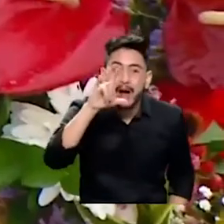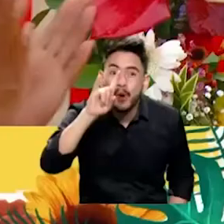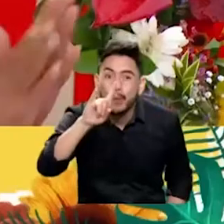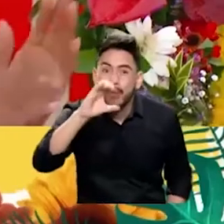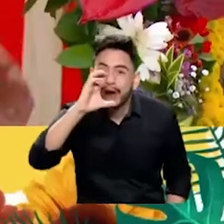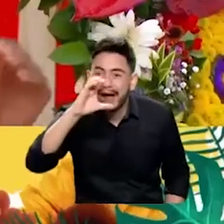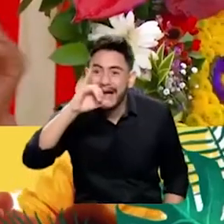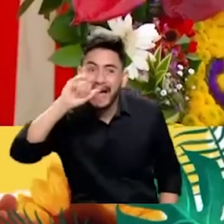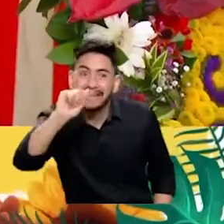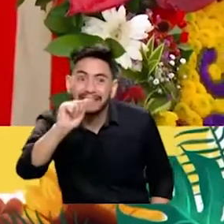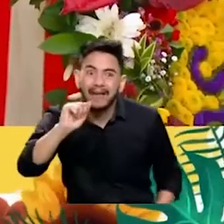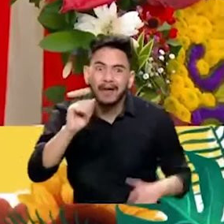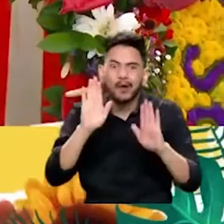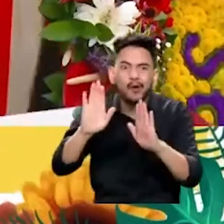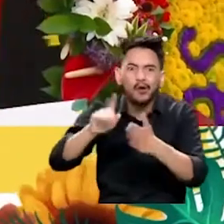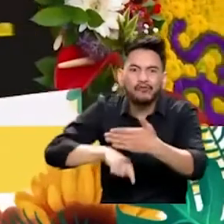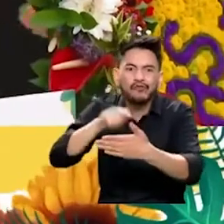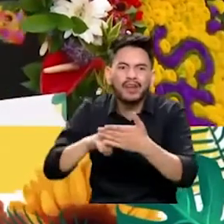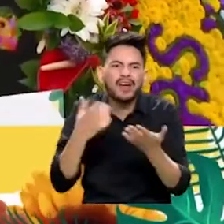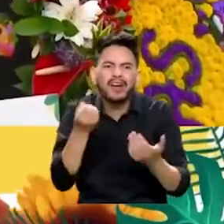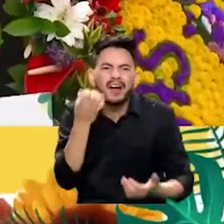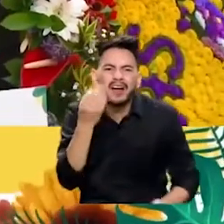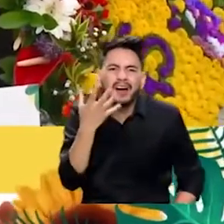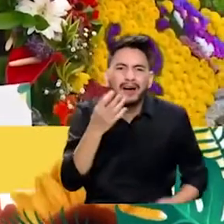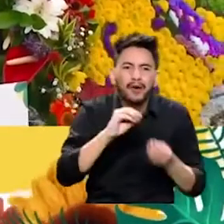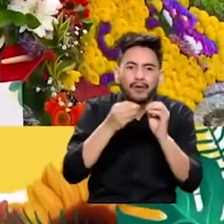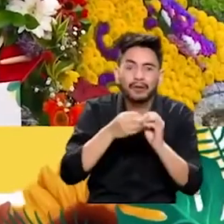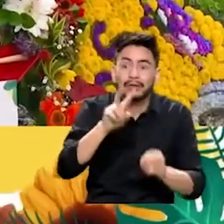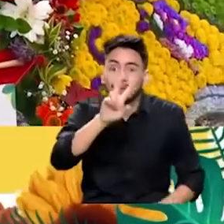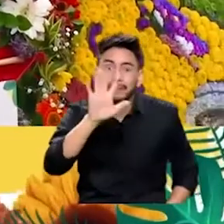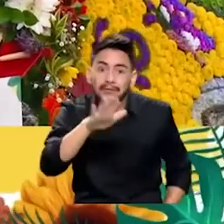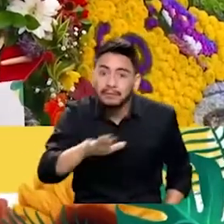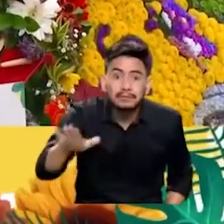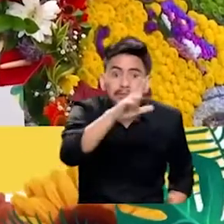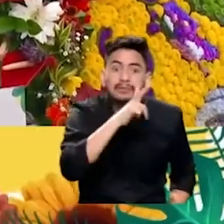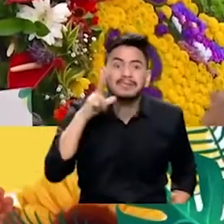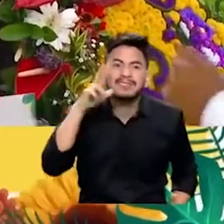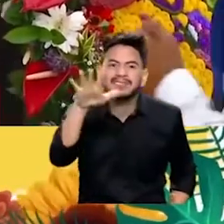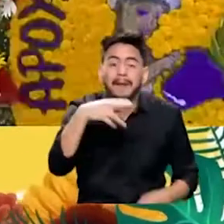al placer. Felicitaciones, Ana Lucía.